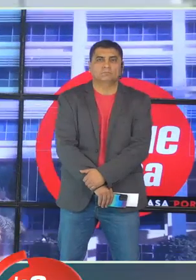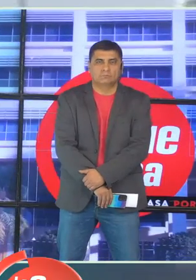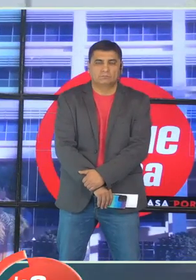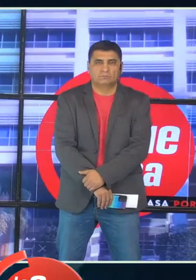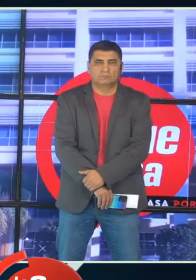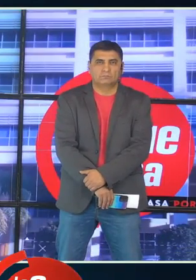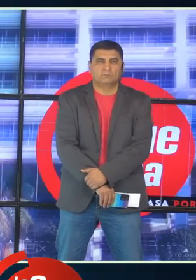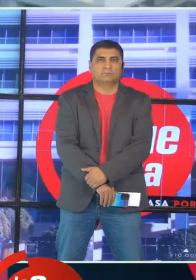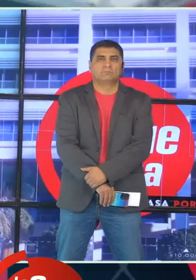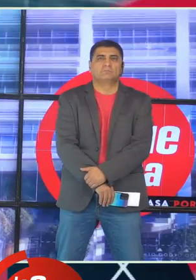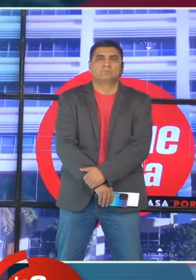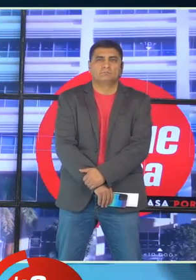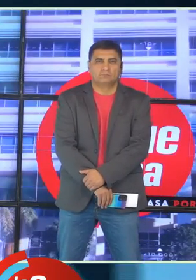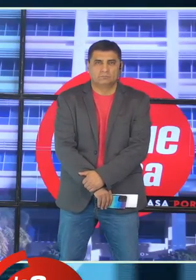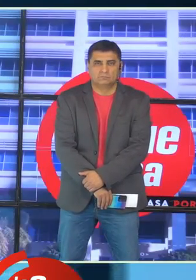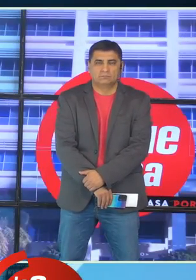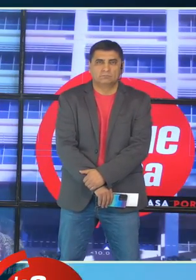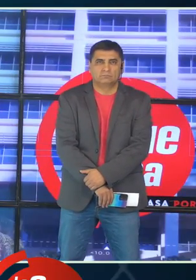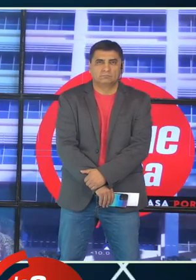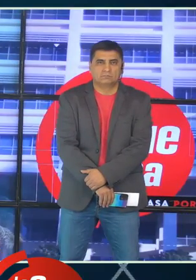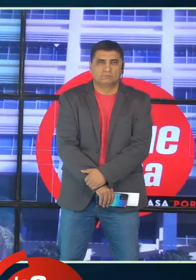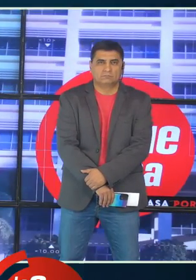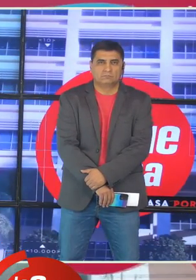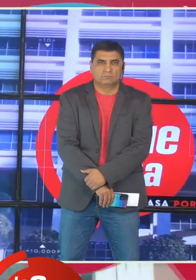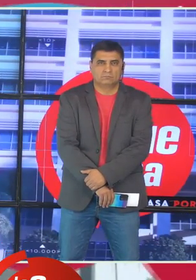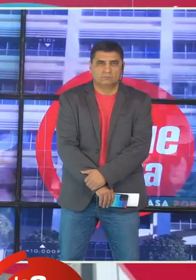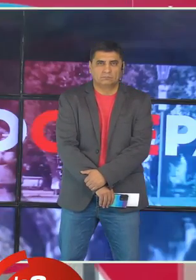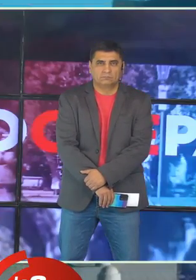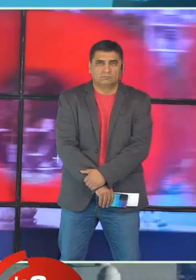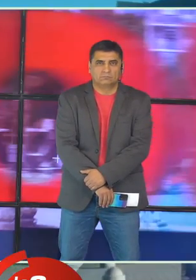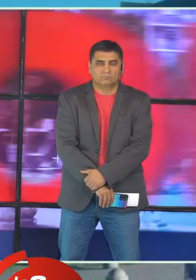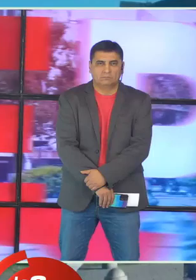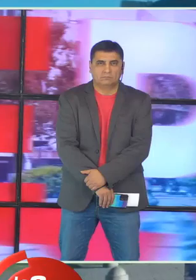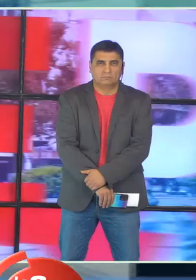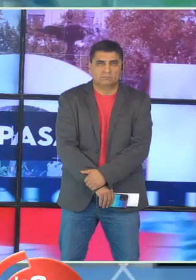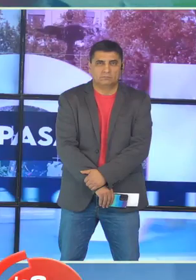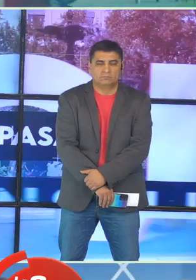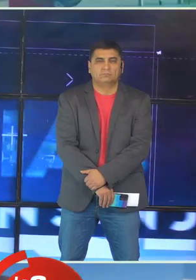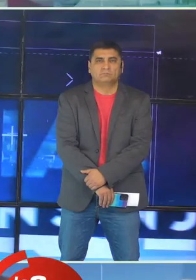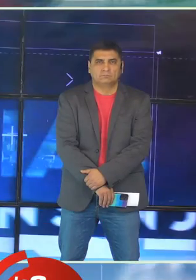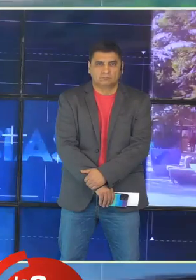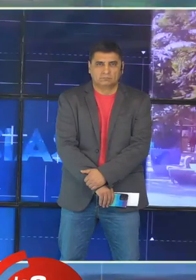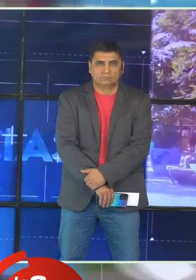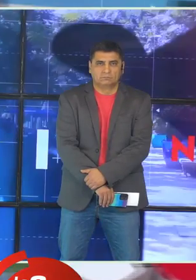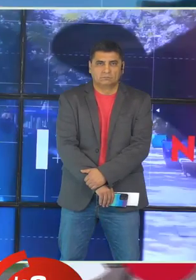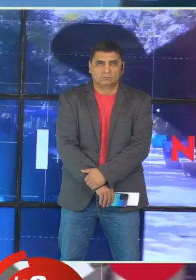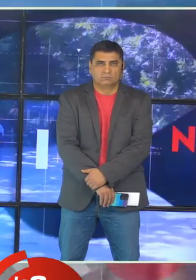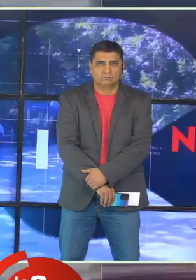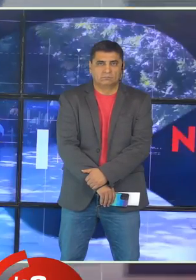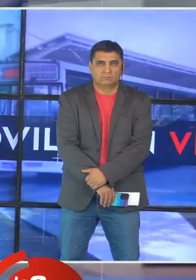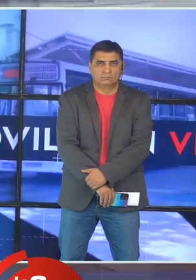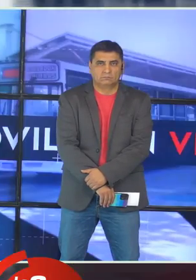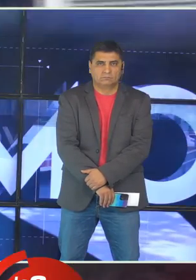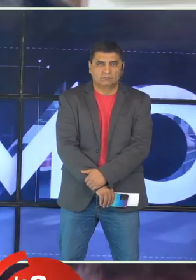las mujeres. Tienen que venir munidas de un corpiño que le cubra bien la mama. La finalidad de